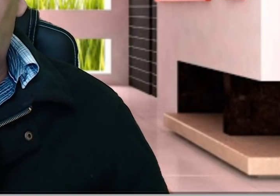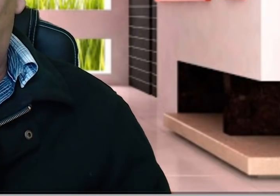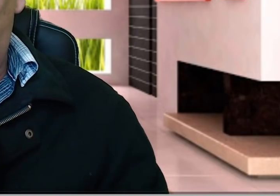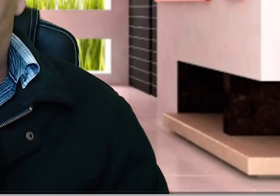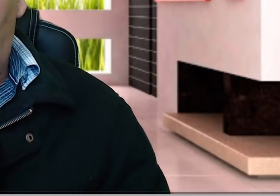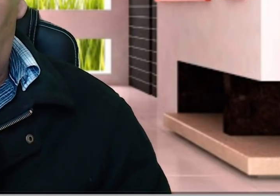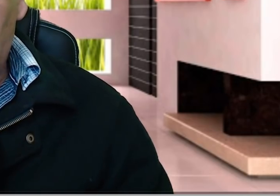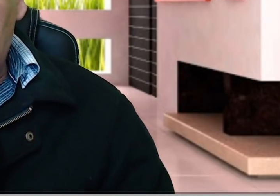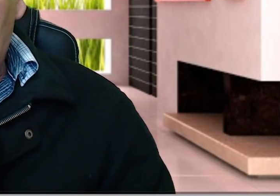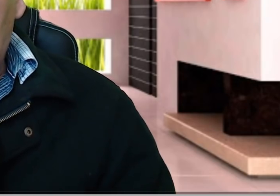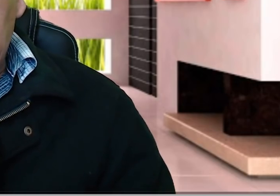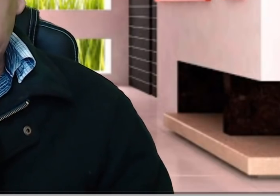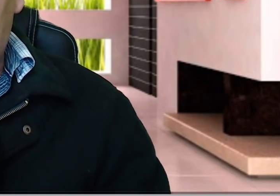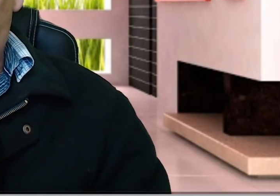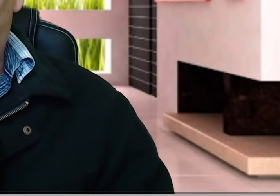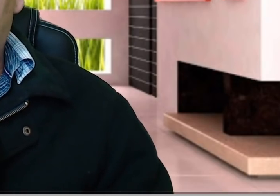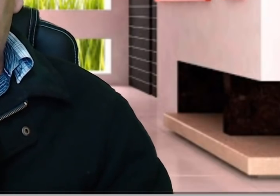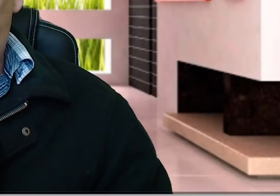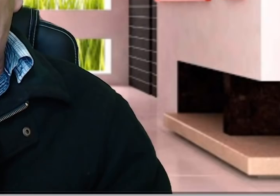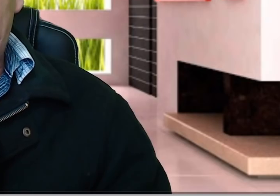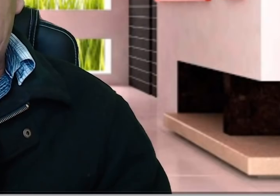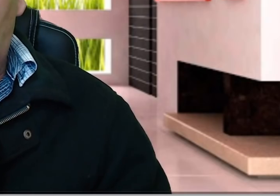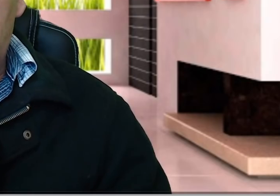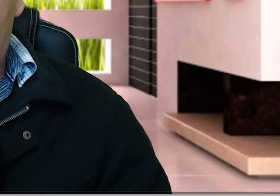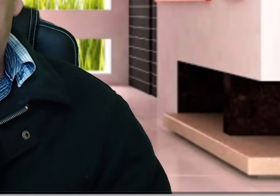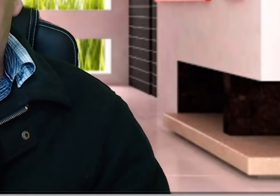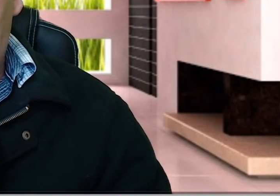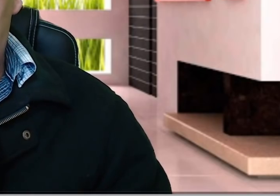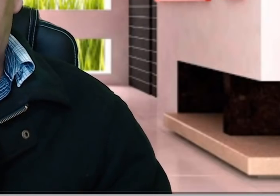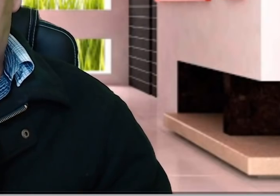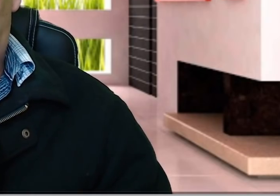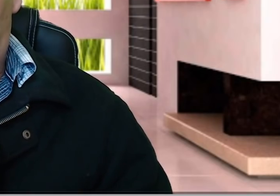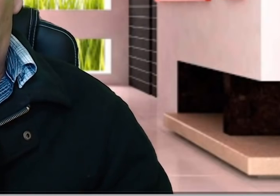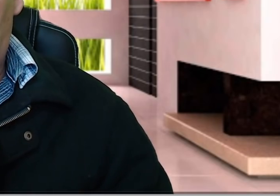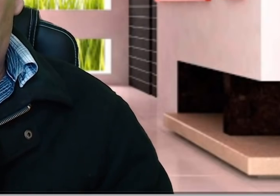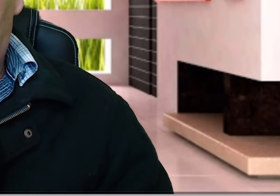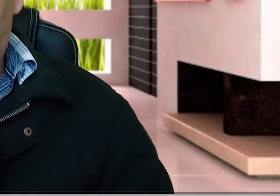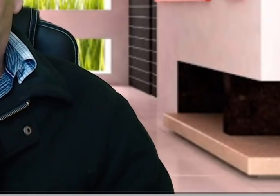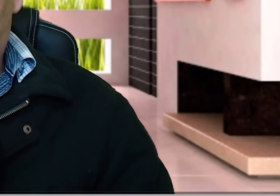en todo el mundo. Está reconociendo la exitosa visita a Washington,